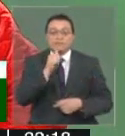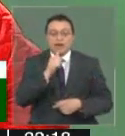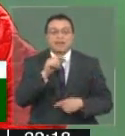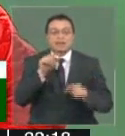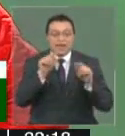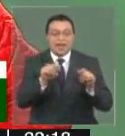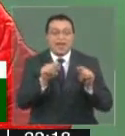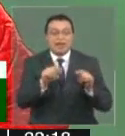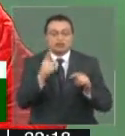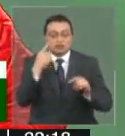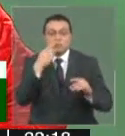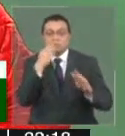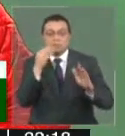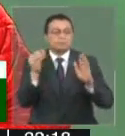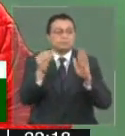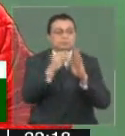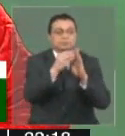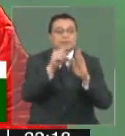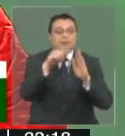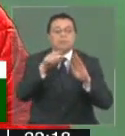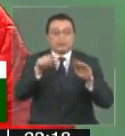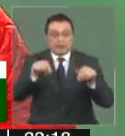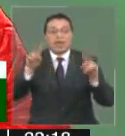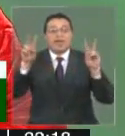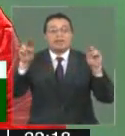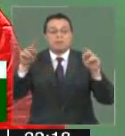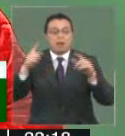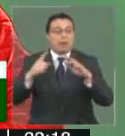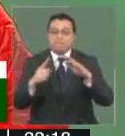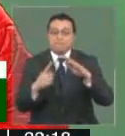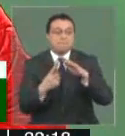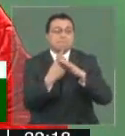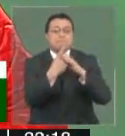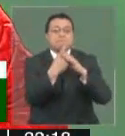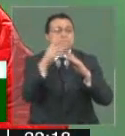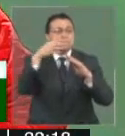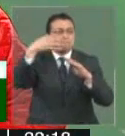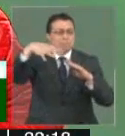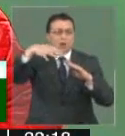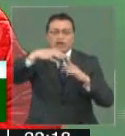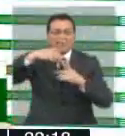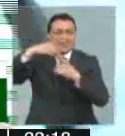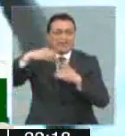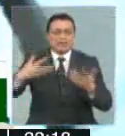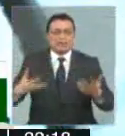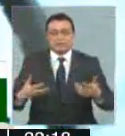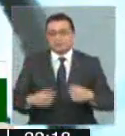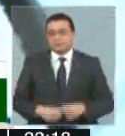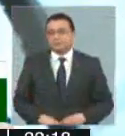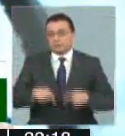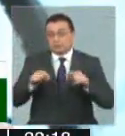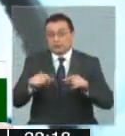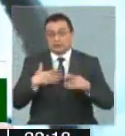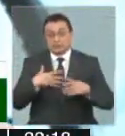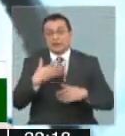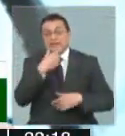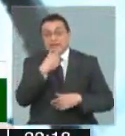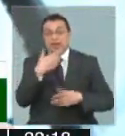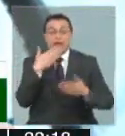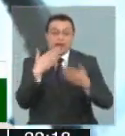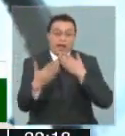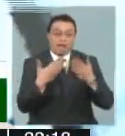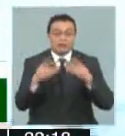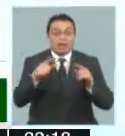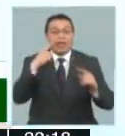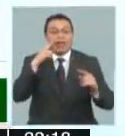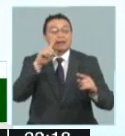nuevamente colocar en el podio que efectivamente este tema es prioritario. Sí. Ya no es importante, es urgente. Quiero que hablemos un poquito también de lo que tiene